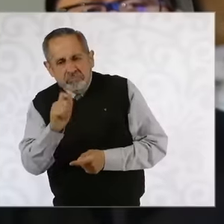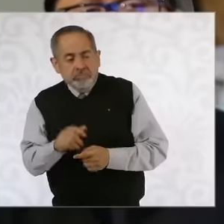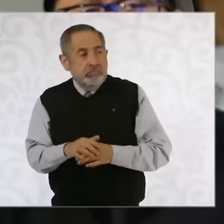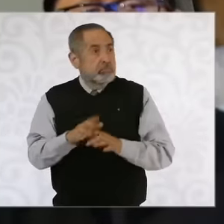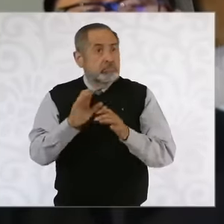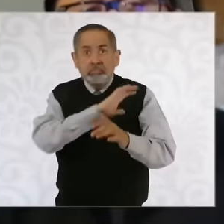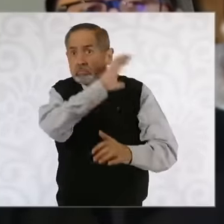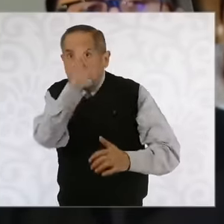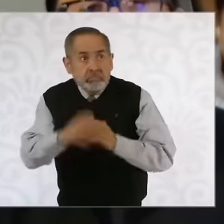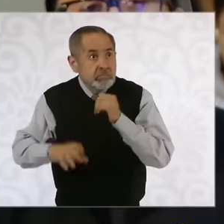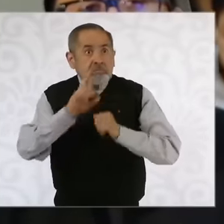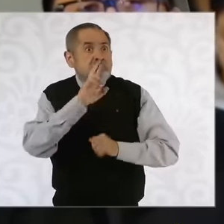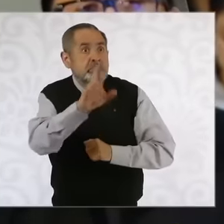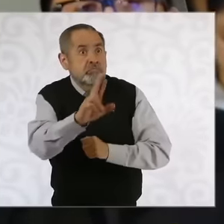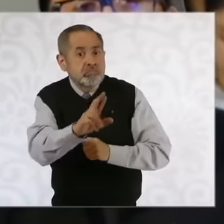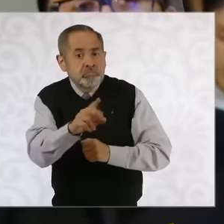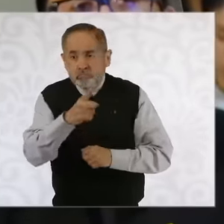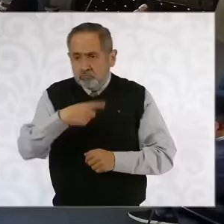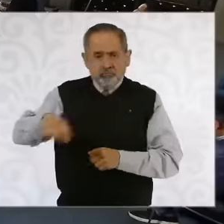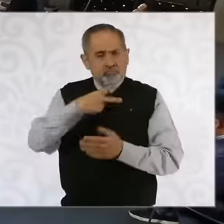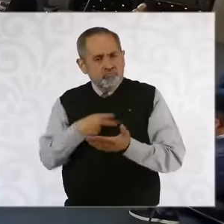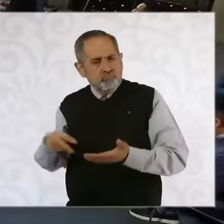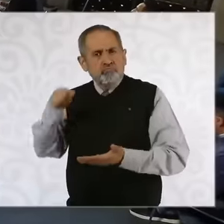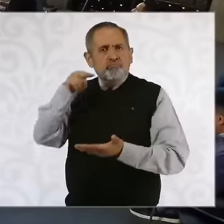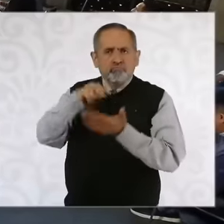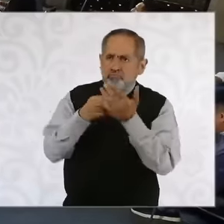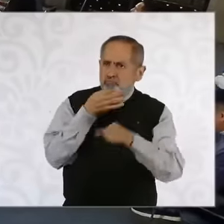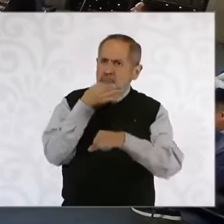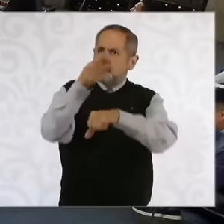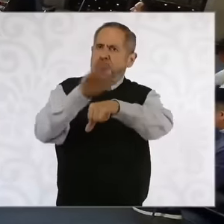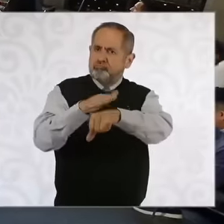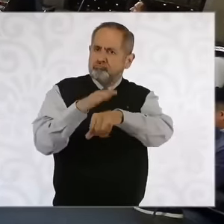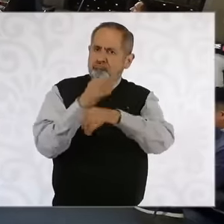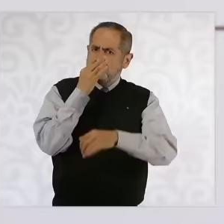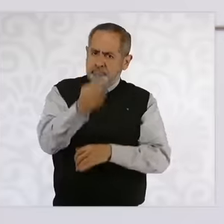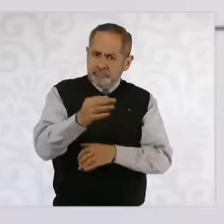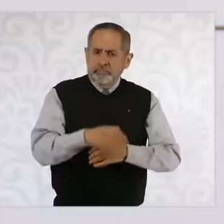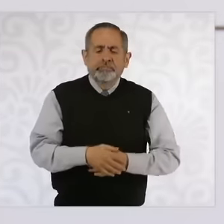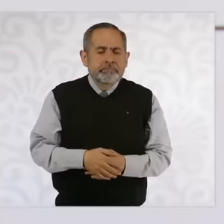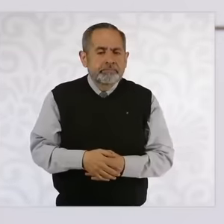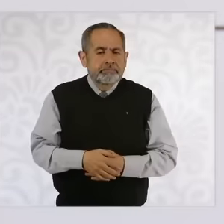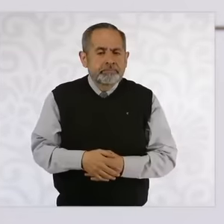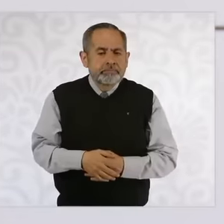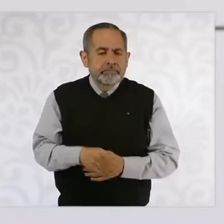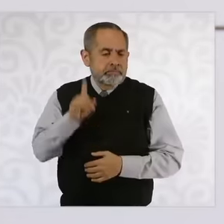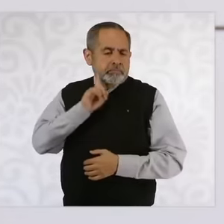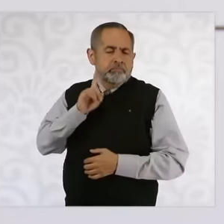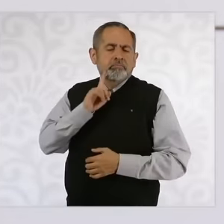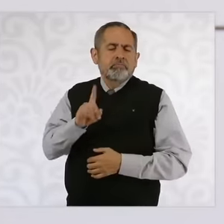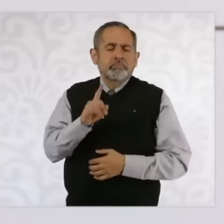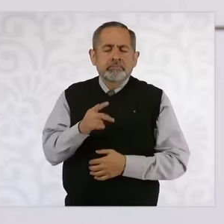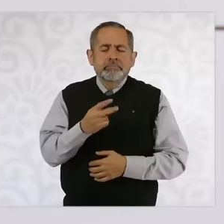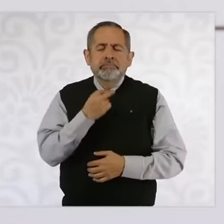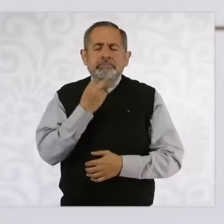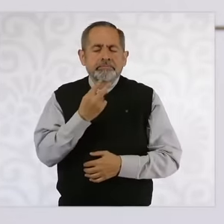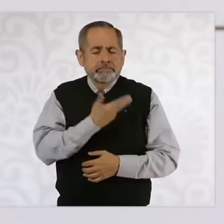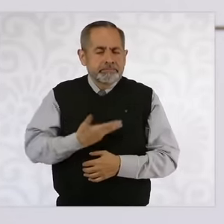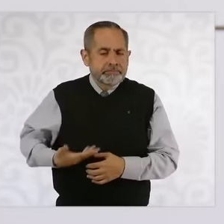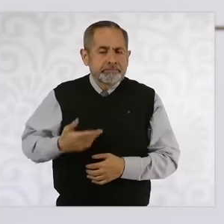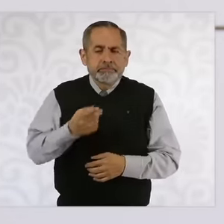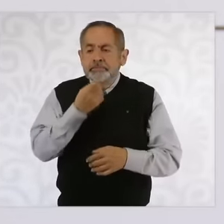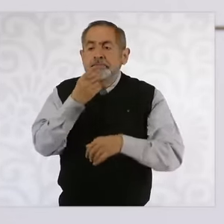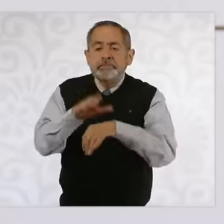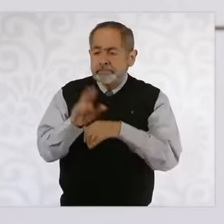una vez que se tengan los resultados de dicha elección. Gracias. Lo mencionó el secretario de Relaciones Exteriores el viernes, si mal